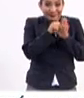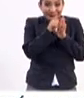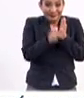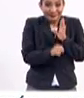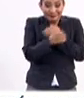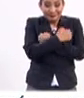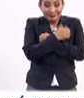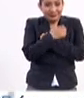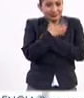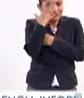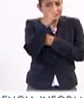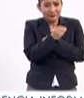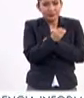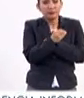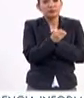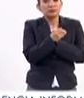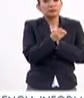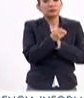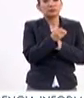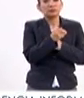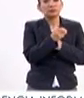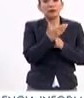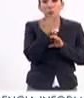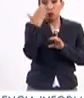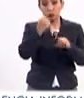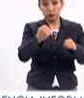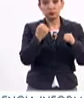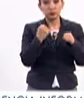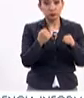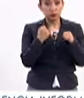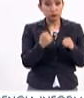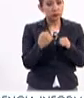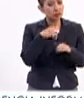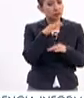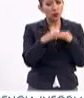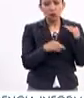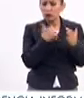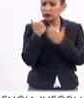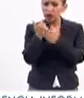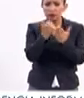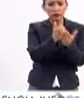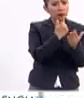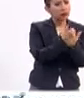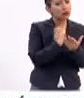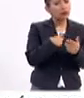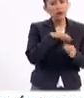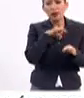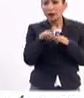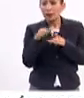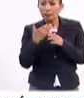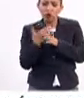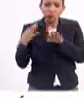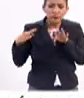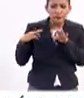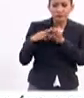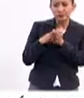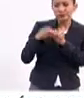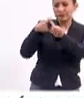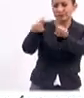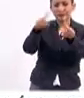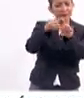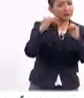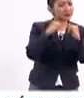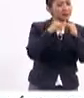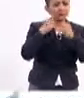sistema educativo muy bonito y muy fuerte, y con todos colaboramos. Estamos trabajando muy de cerca con